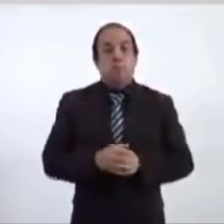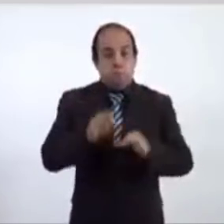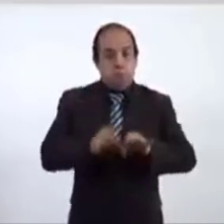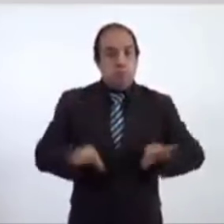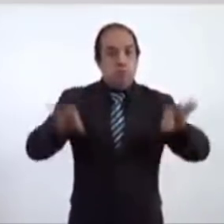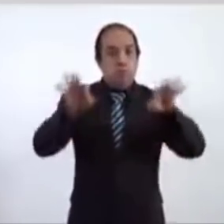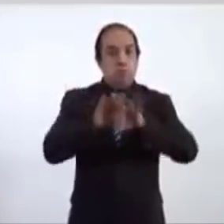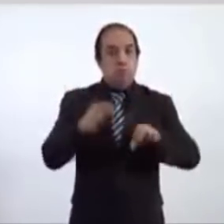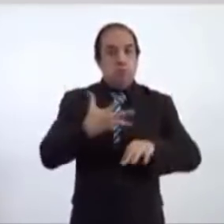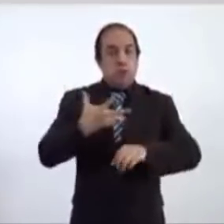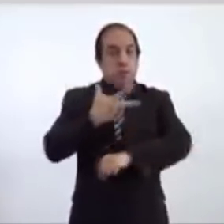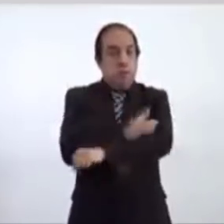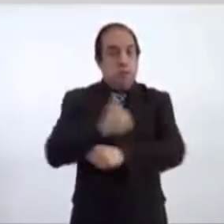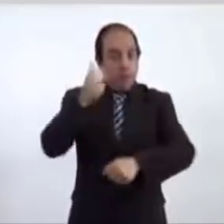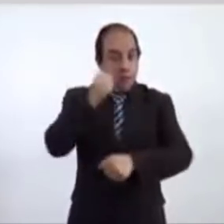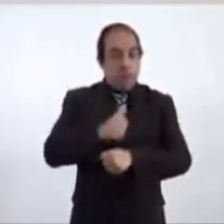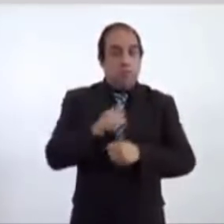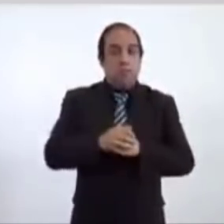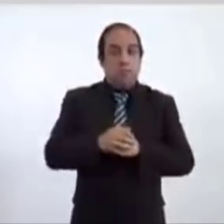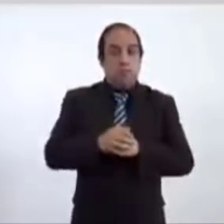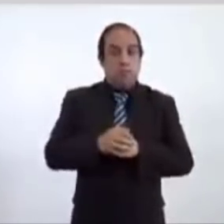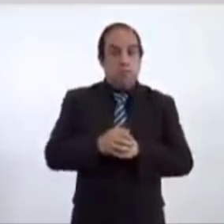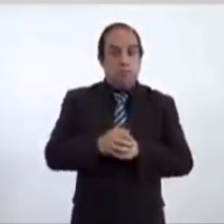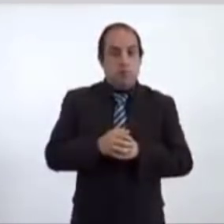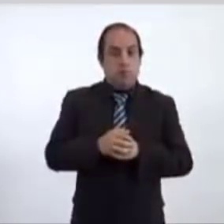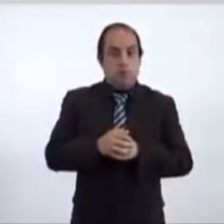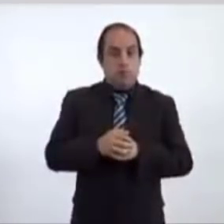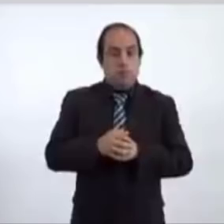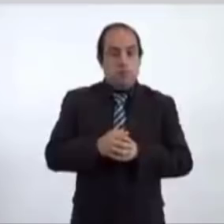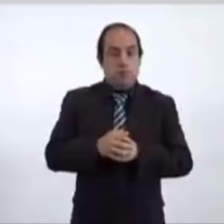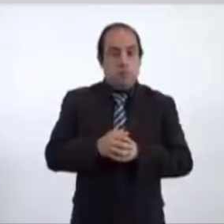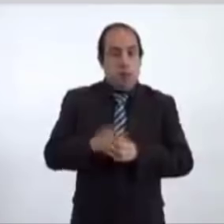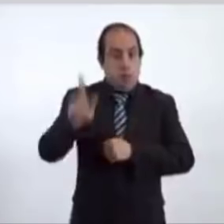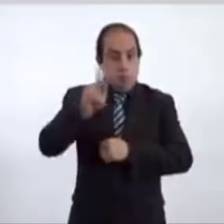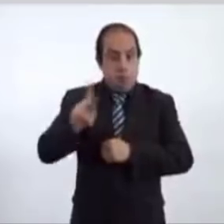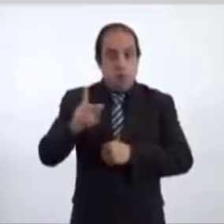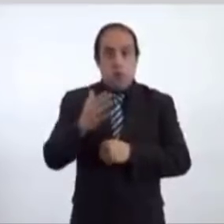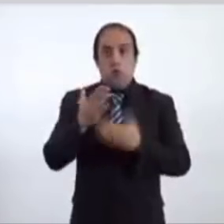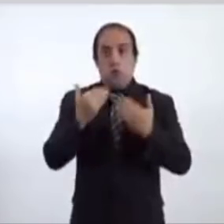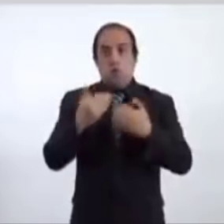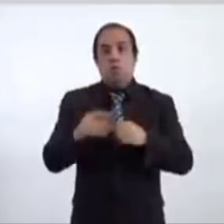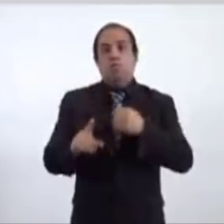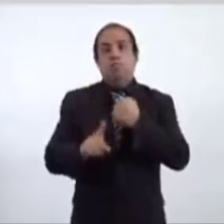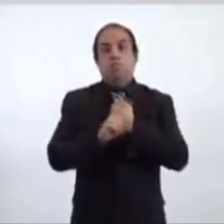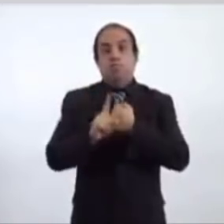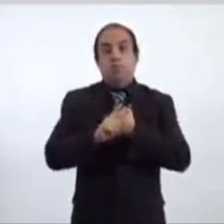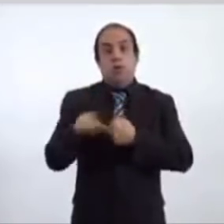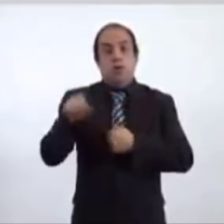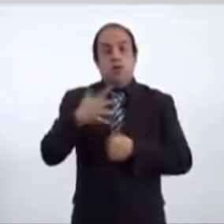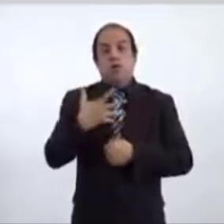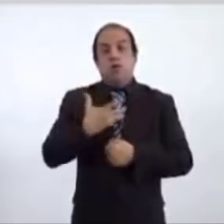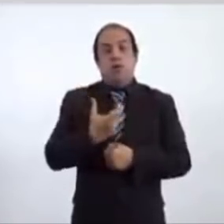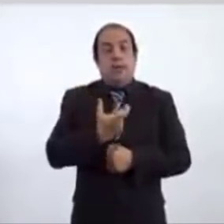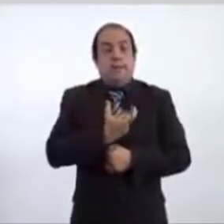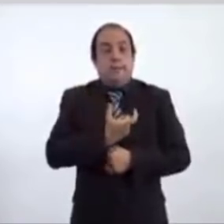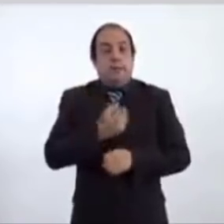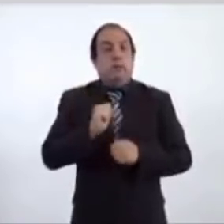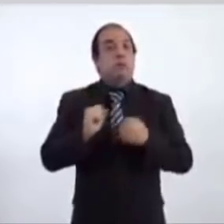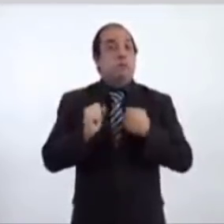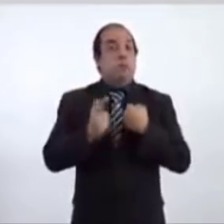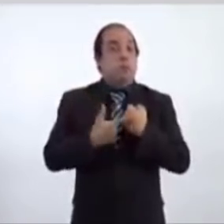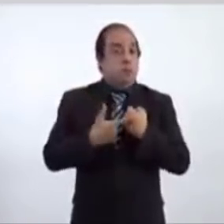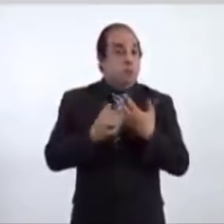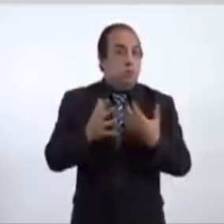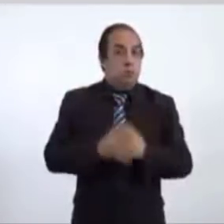haya la colaboración siempre de la ciudadanía para que no tengamos problemas en la entrada de que no están identificados, etcétera. Pero se va a